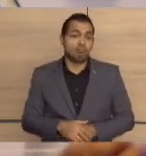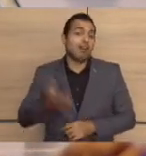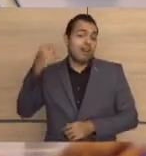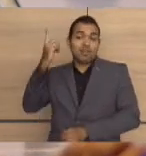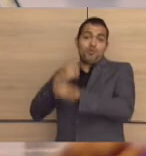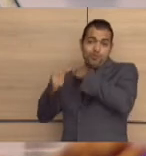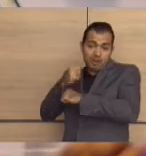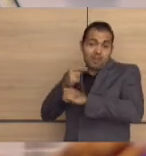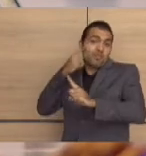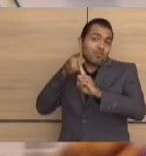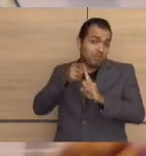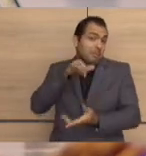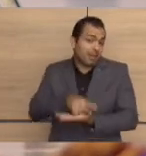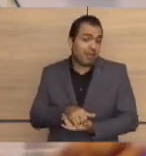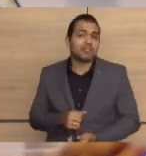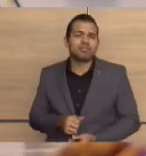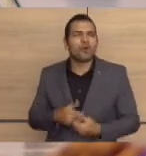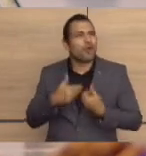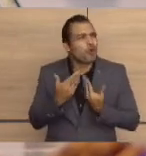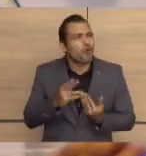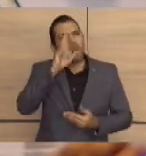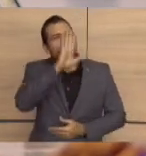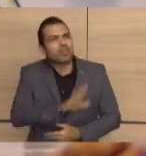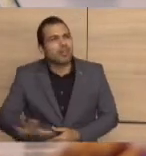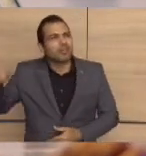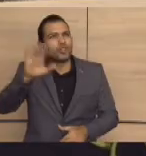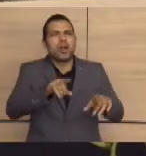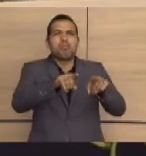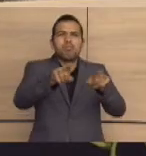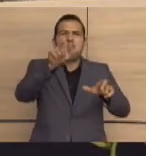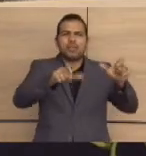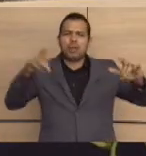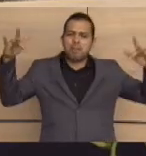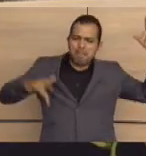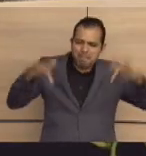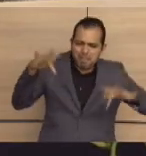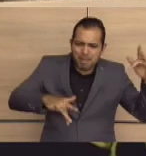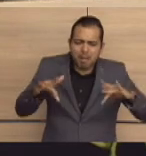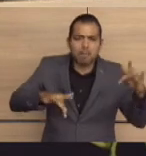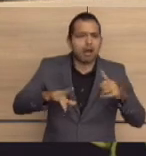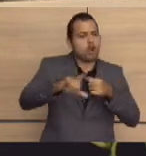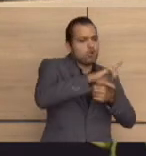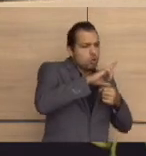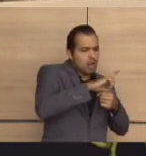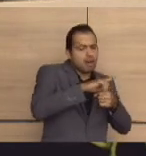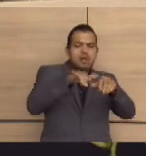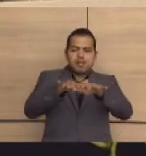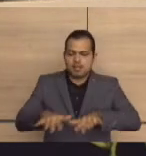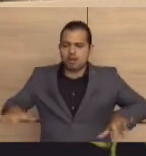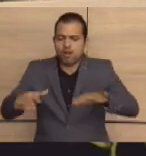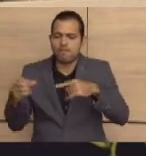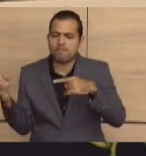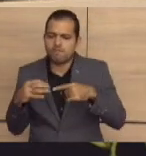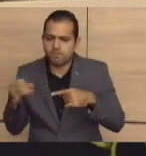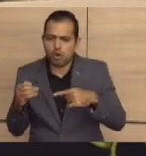teníamos, y es cómo abrimos un debate nacional con un foco local y territorial para